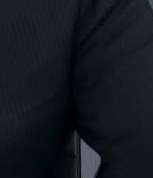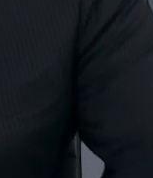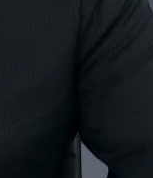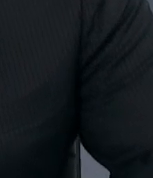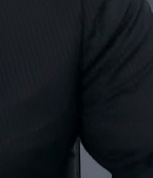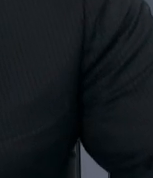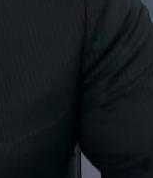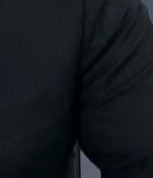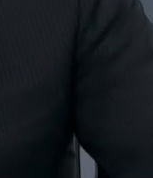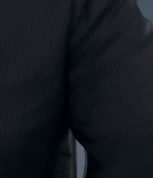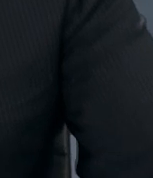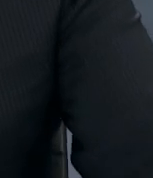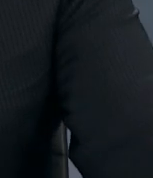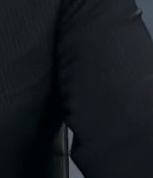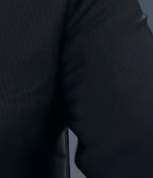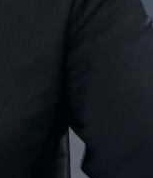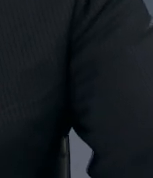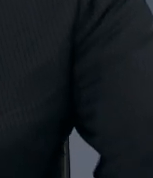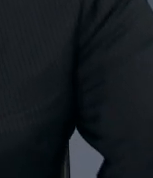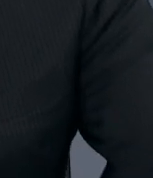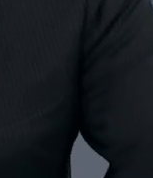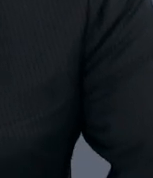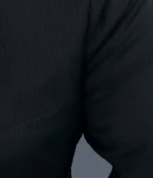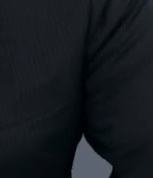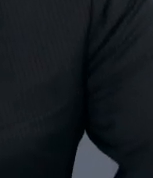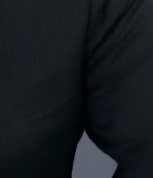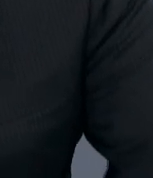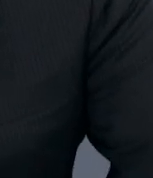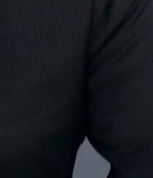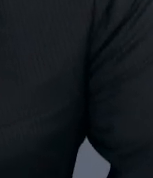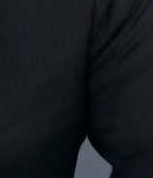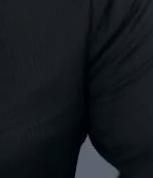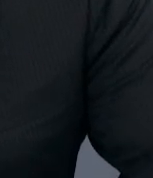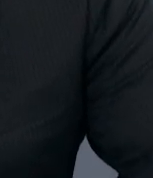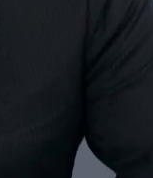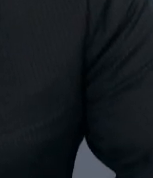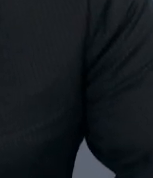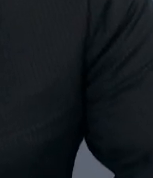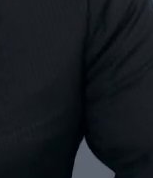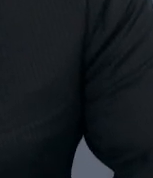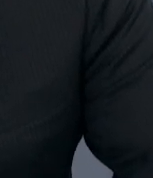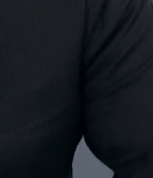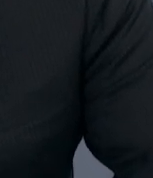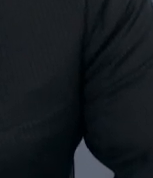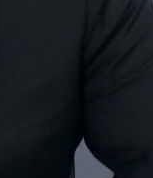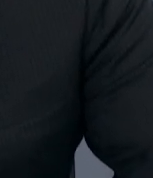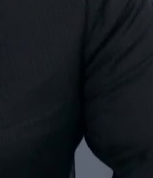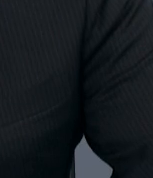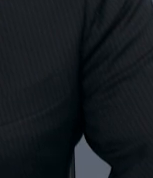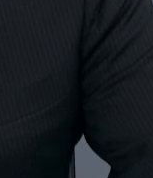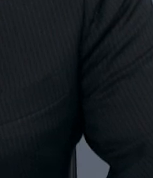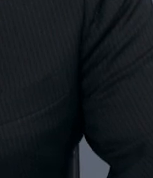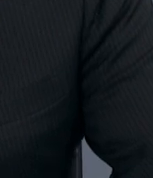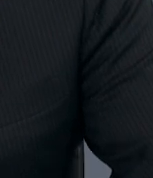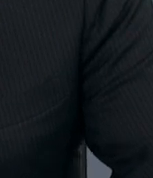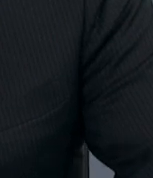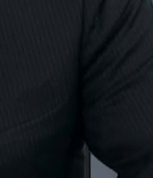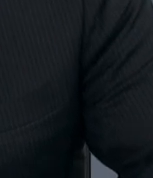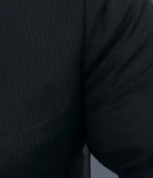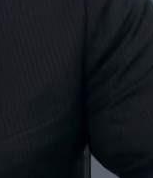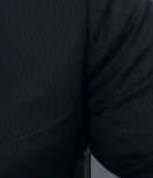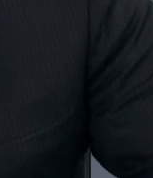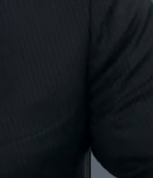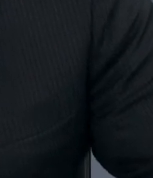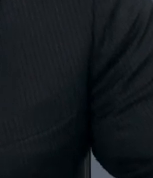Presidente. Acabamos de escuchar al doctor Hugo López-Gatell, subsecretario de Salud y el encargado y voz cantante en el combate que lleva este país en